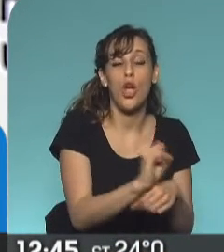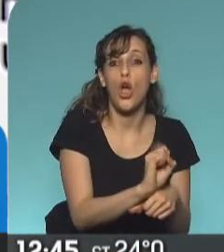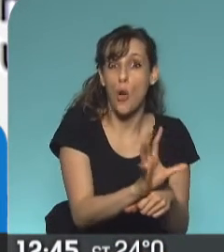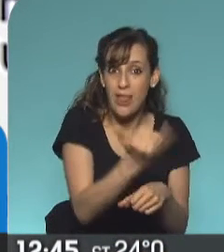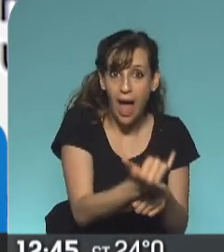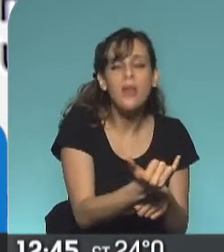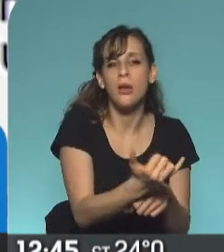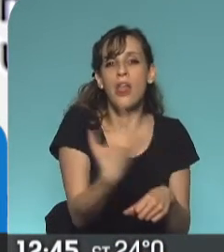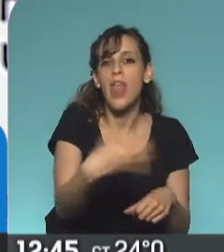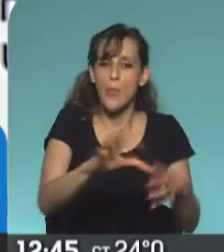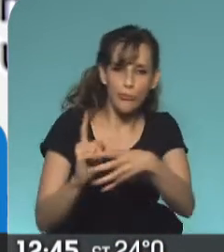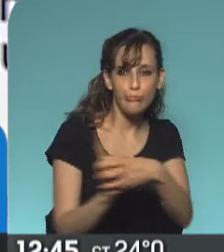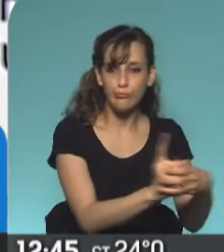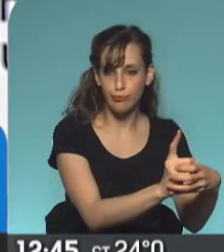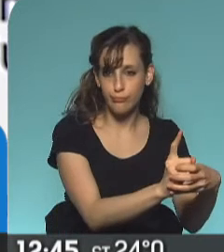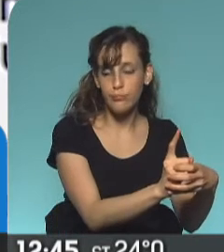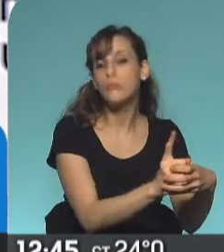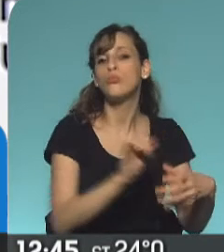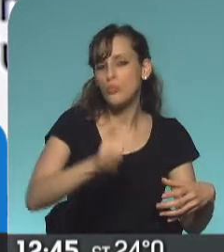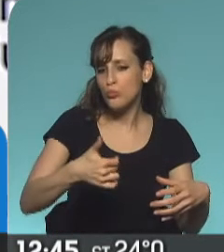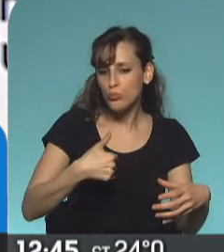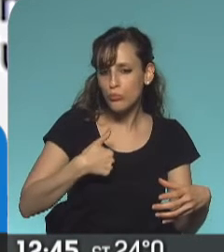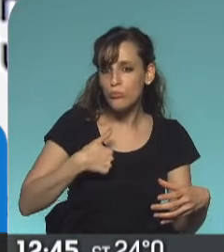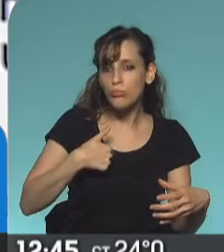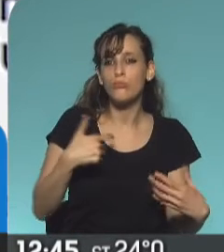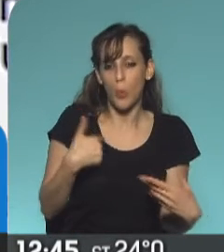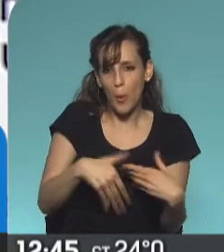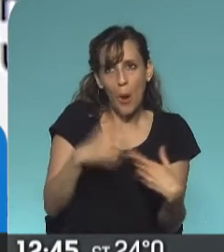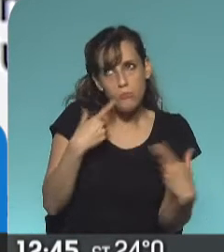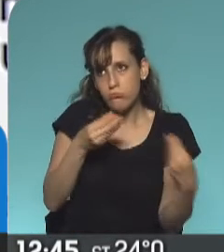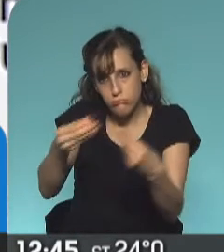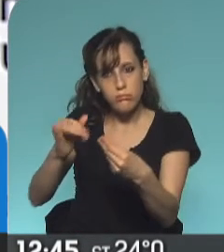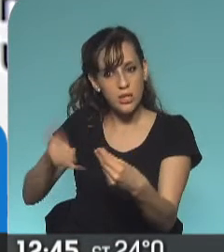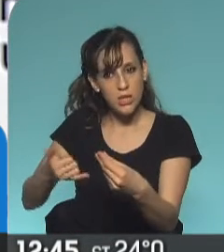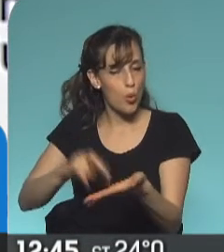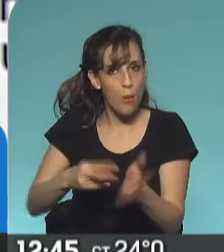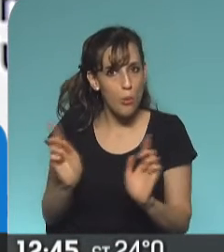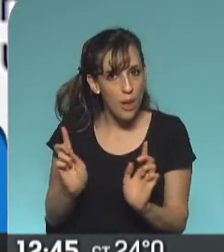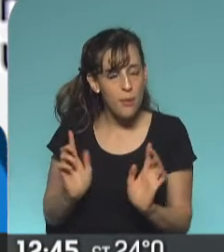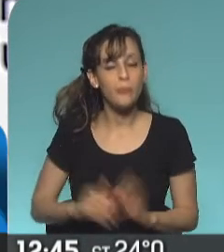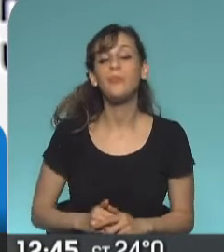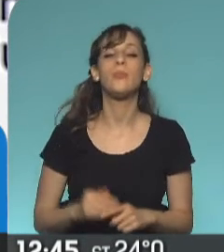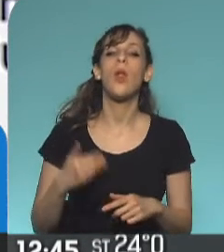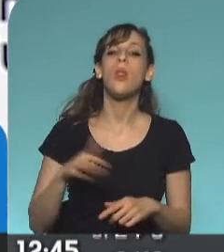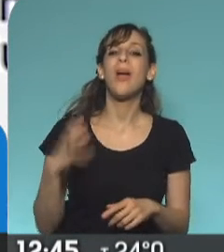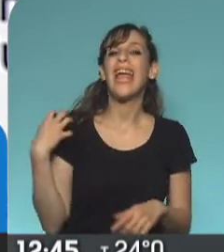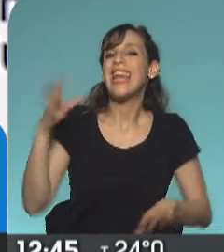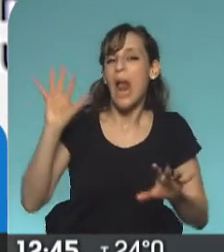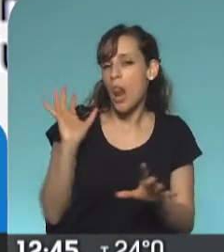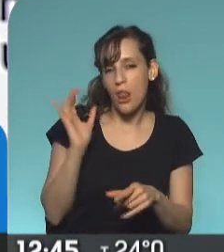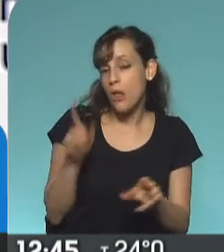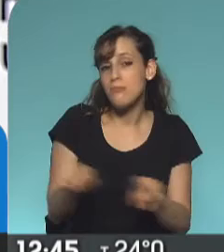importante por los ari luego vamos a hacer todas las veces que nos lo requieran luego el mensaje general es el de siempre